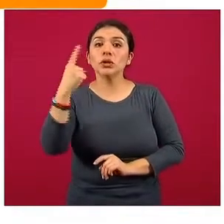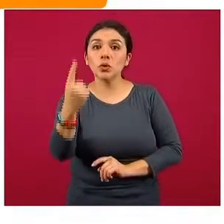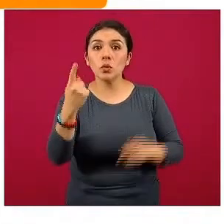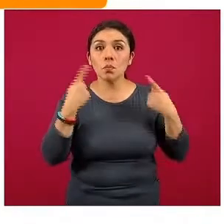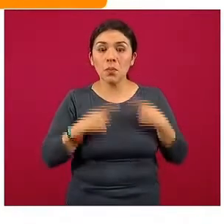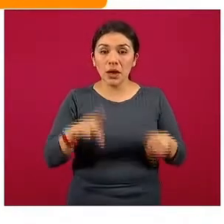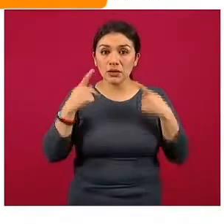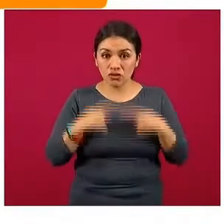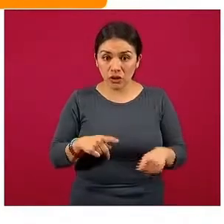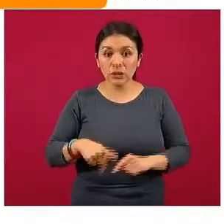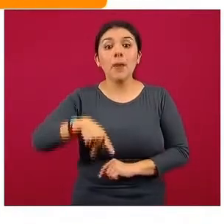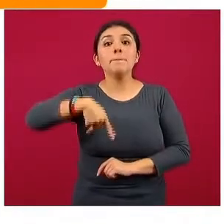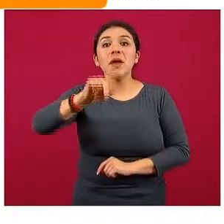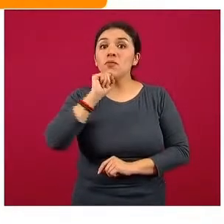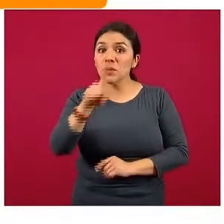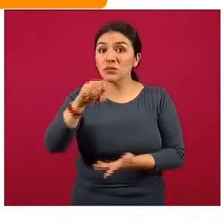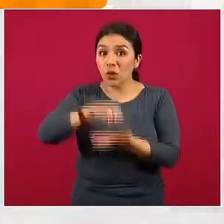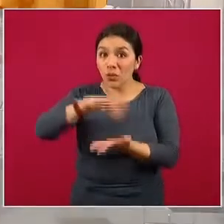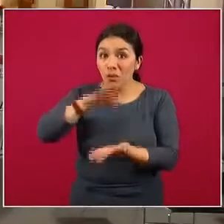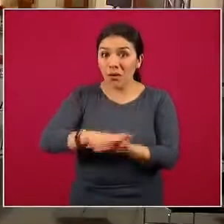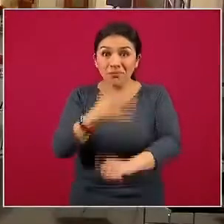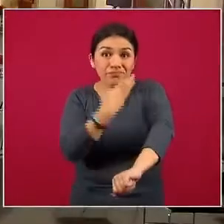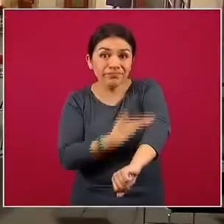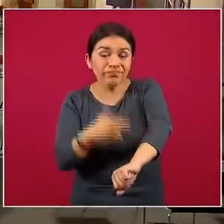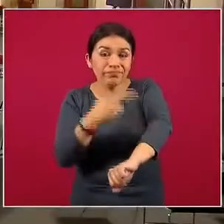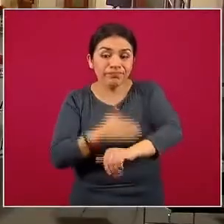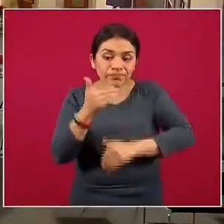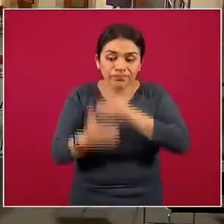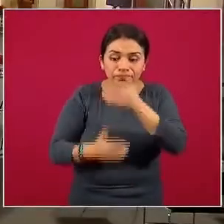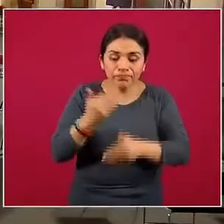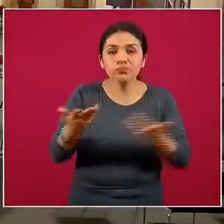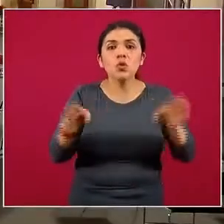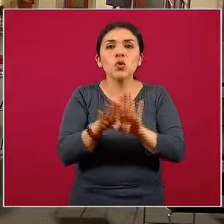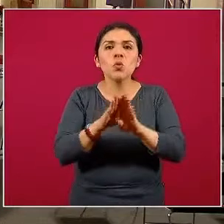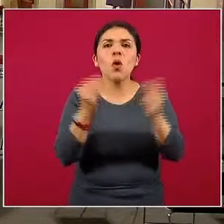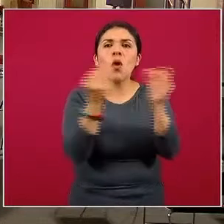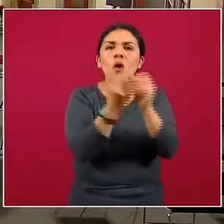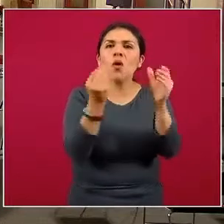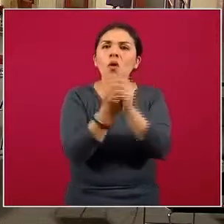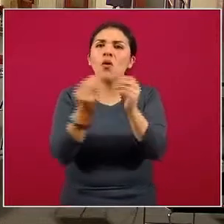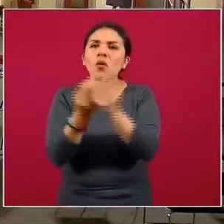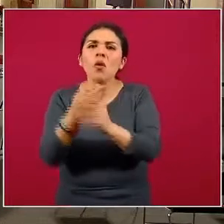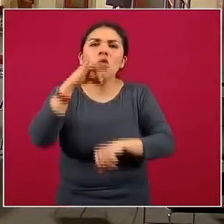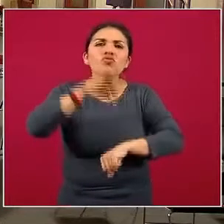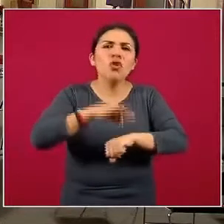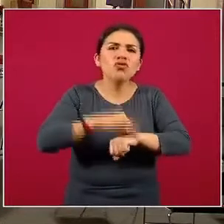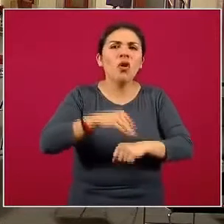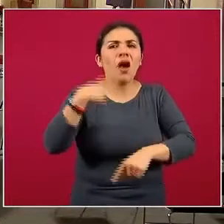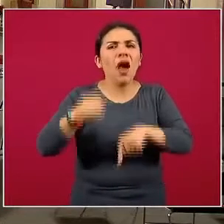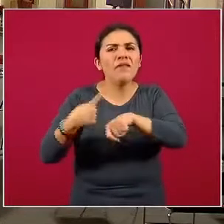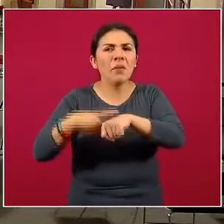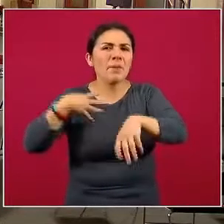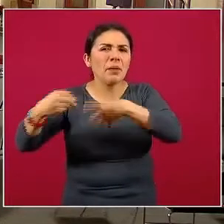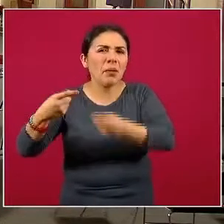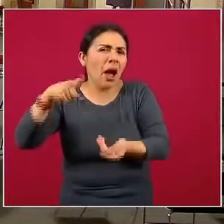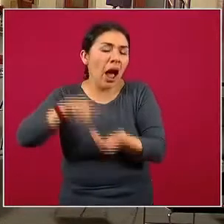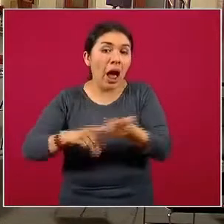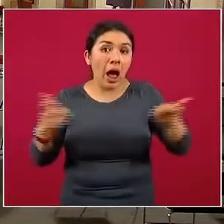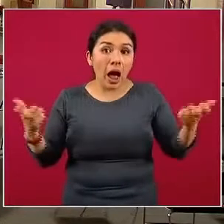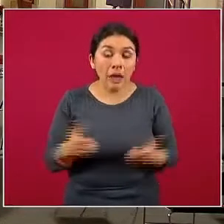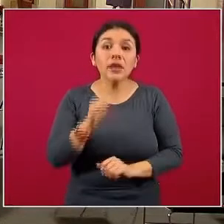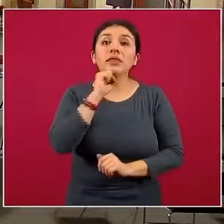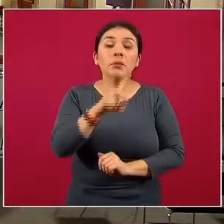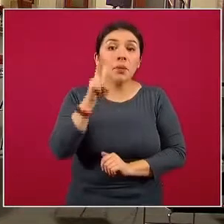1.593.851. Pero como parte de este mismo proceso y además de las clasificaciones clínico-epidemiológicas que se realizan,